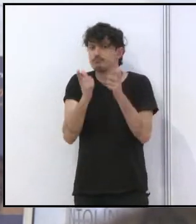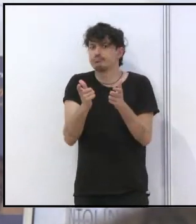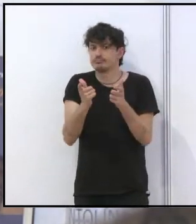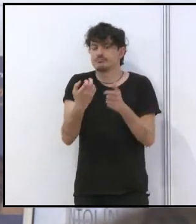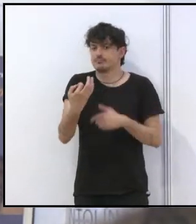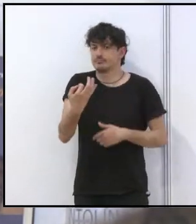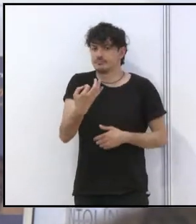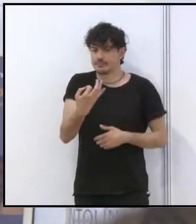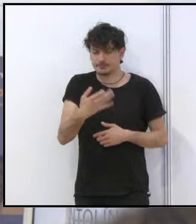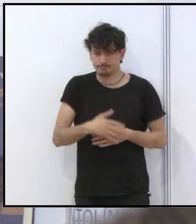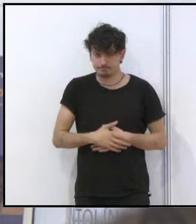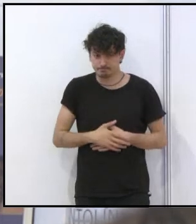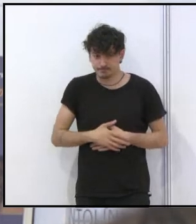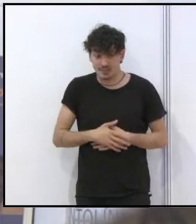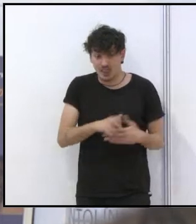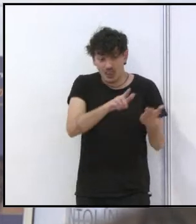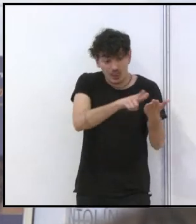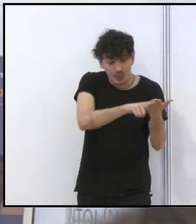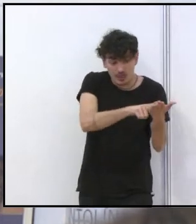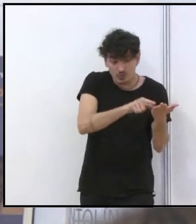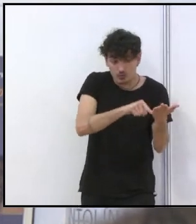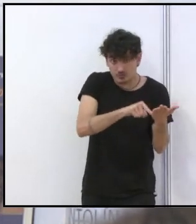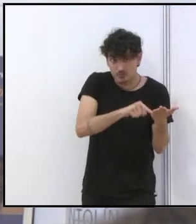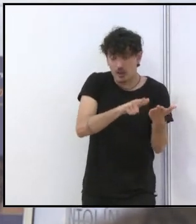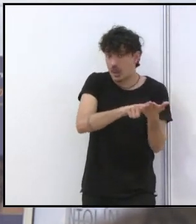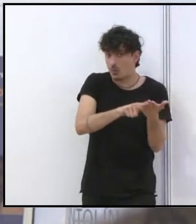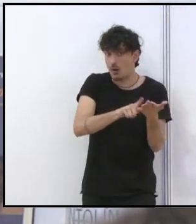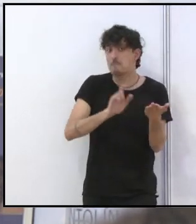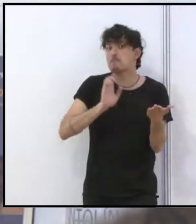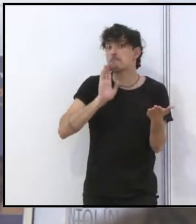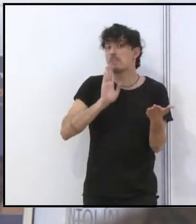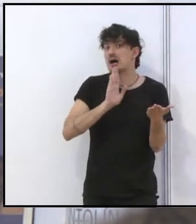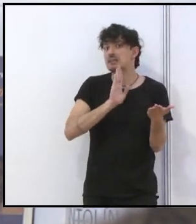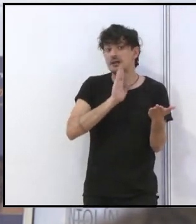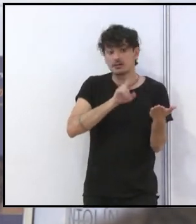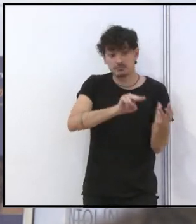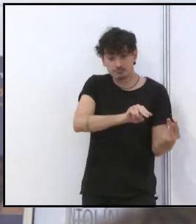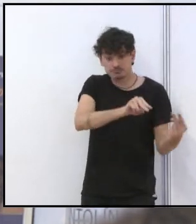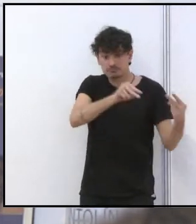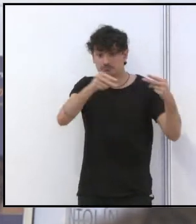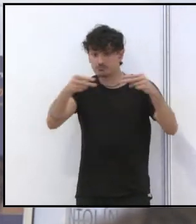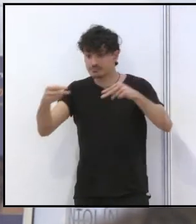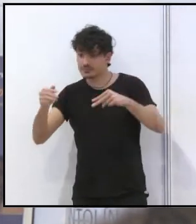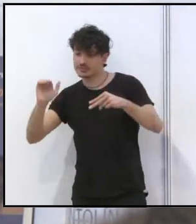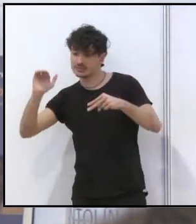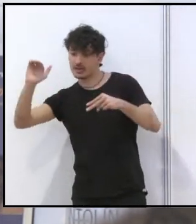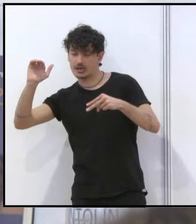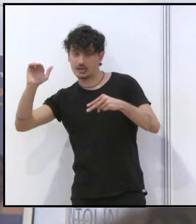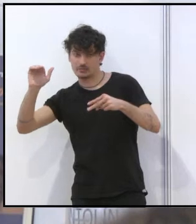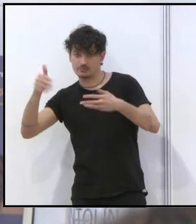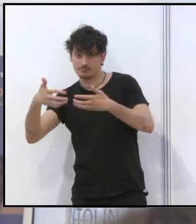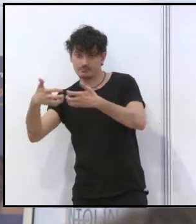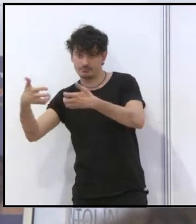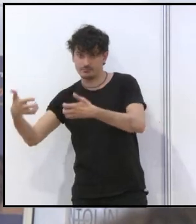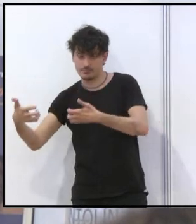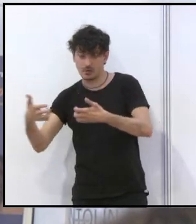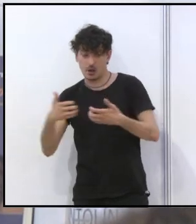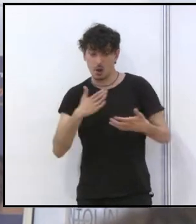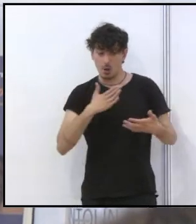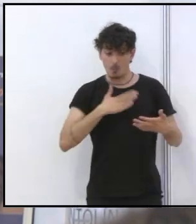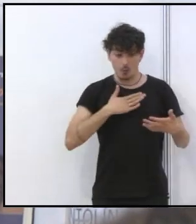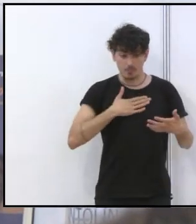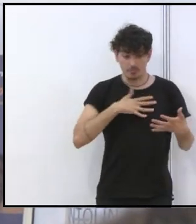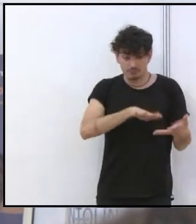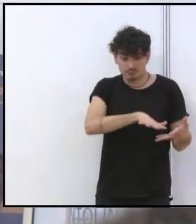para traducir la propia lengua, la lengua materna se convierte en extranjera. De alguna forma, lo propio se tiene que hacer